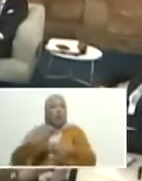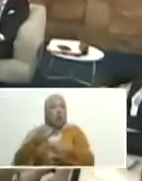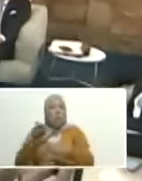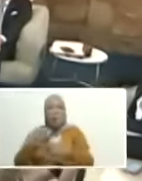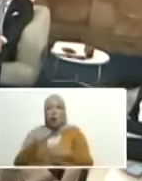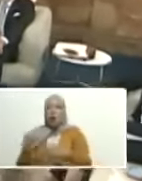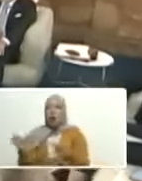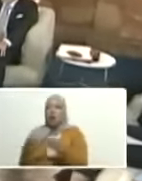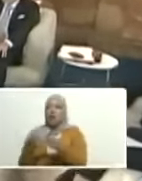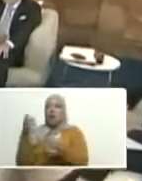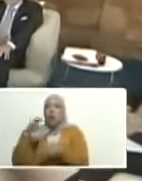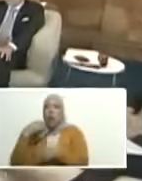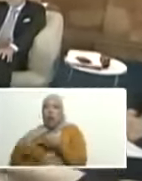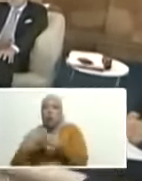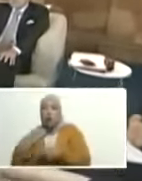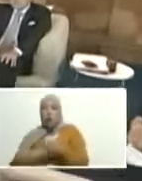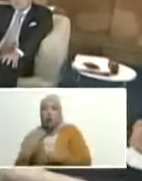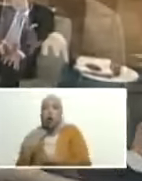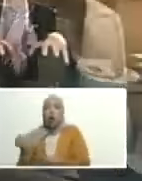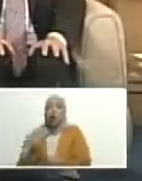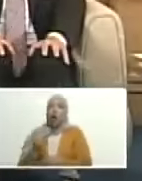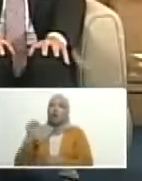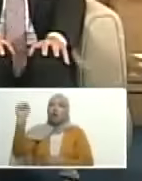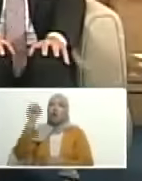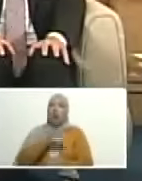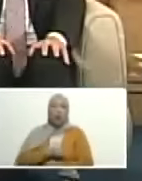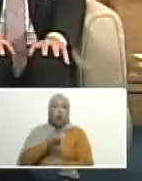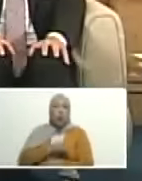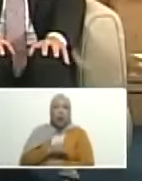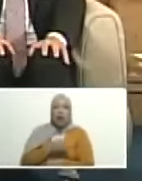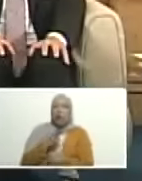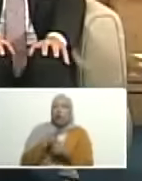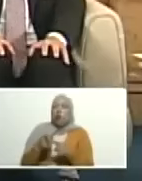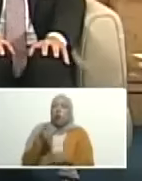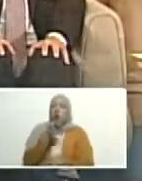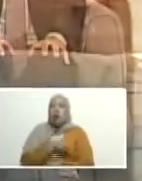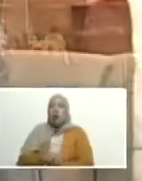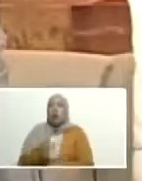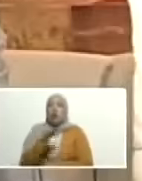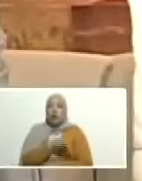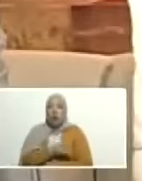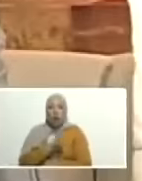con todos los sectores económicos, con todos los sectores culturales, sociales,